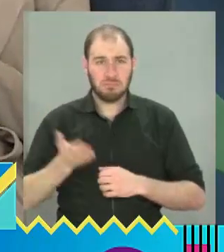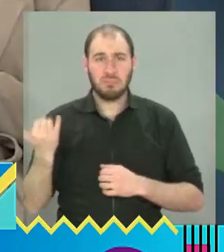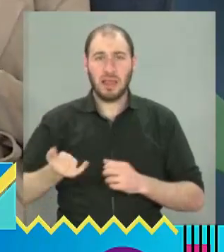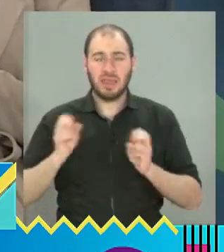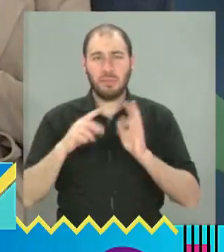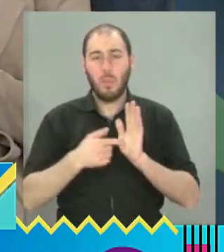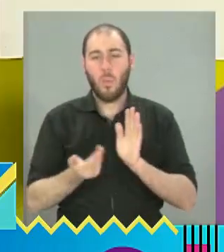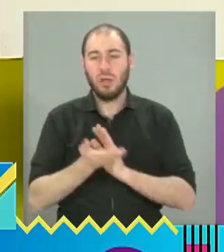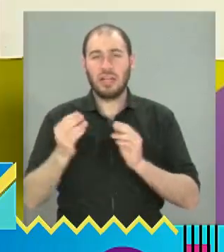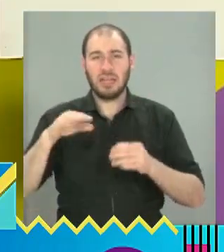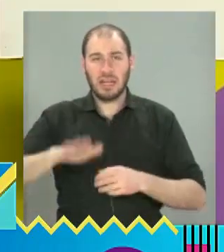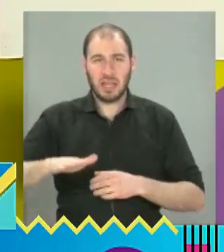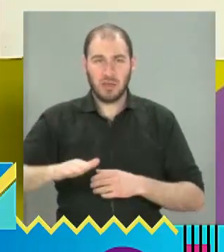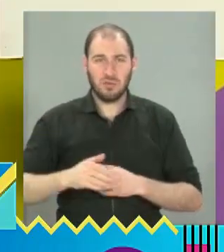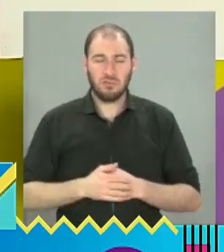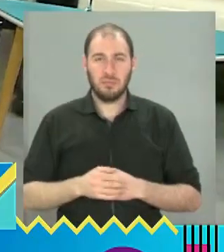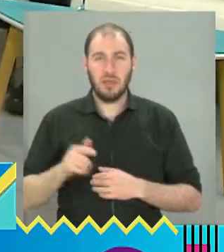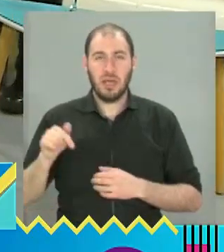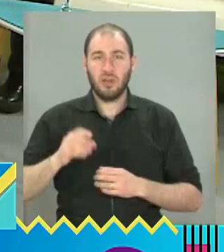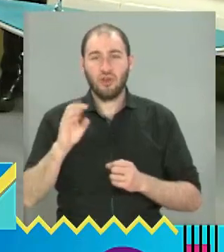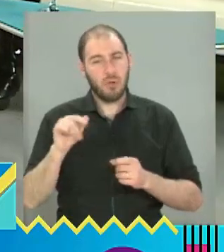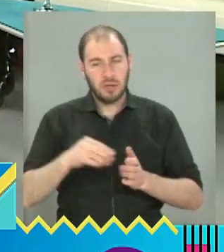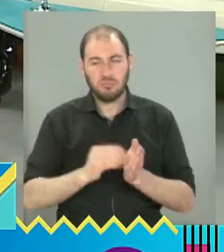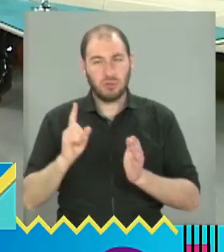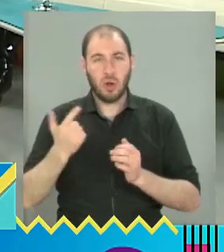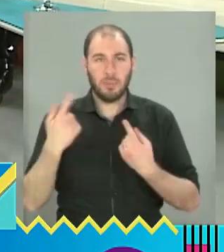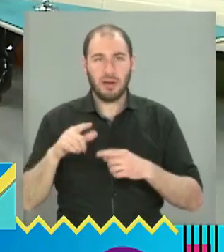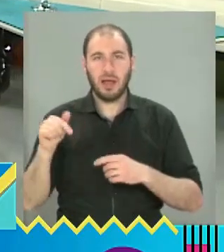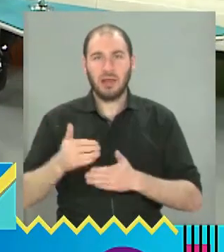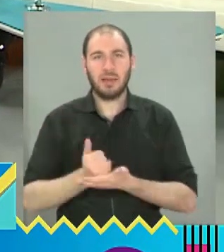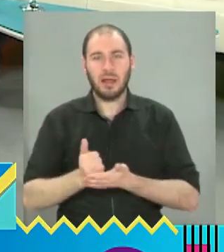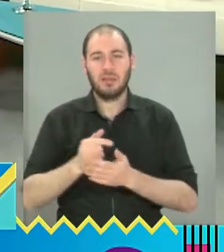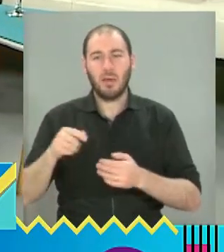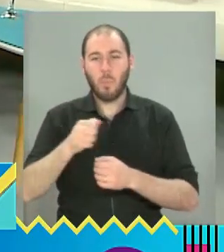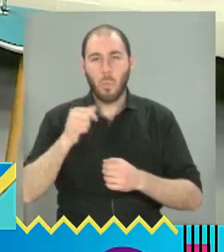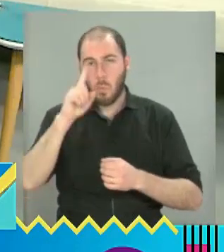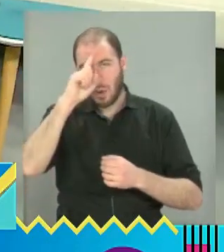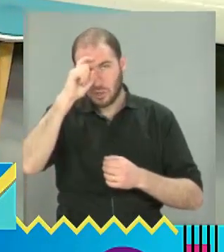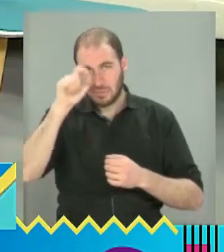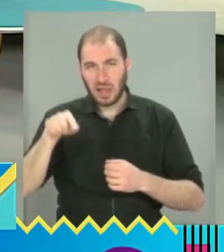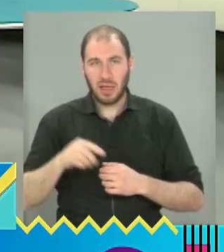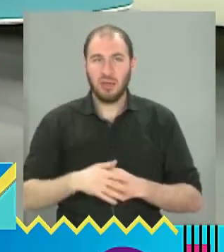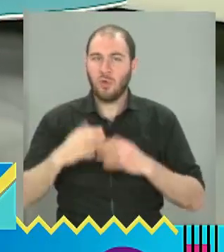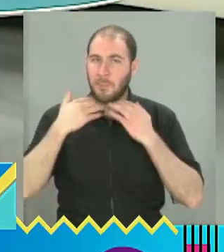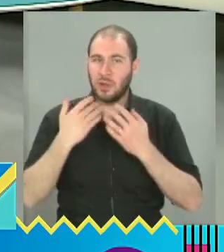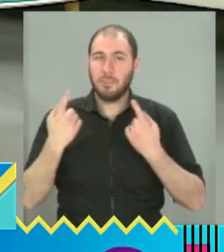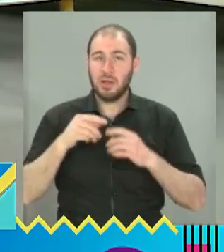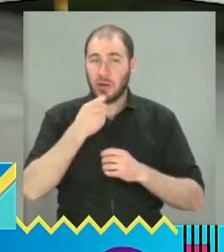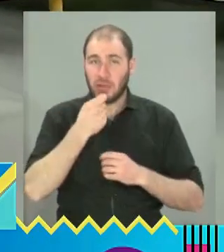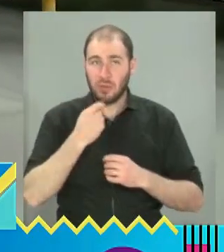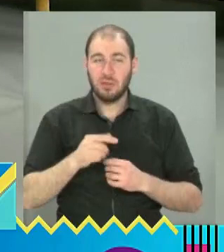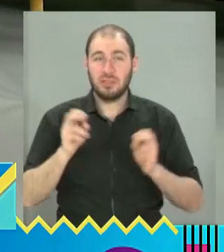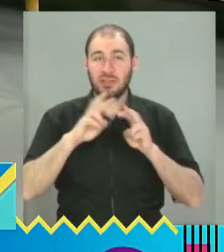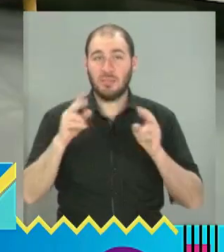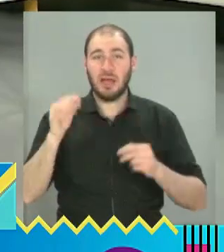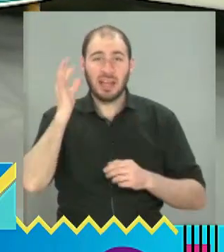de exponer una situación de un niño. Si bien no expresan nombres y demás, bueno, pero están ahí esperando en la puerta del hospital. O sea, sí, no importa, pero digo, por ejemplo, pasó con el